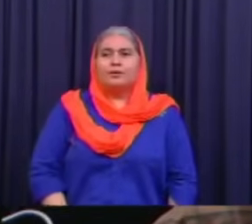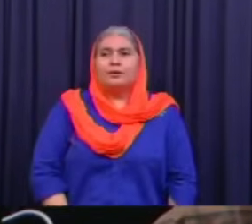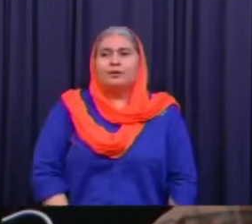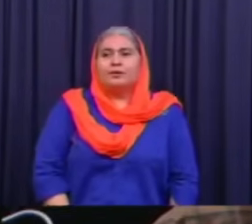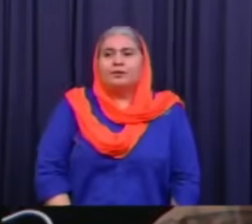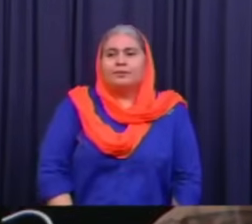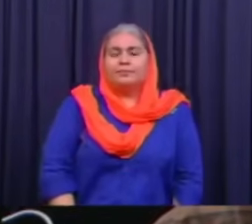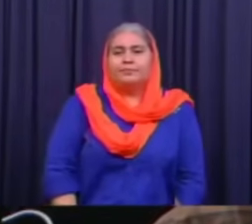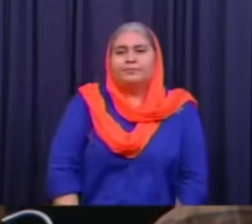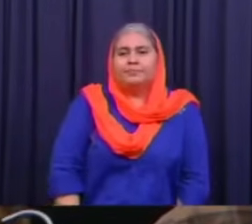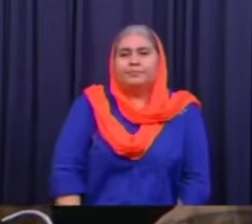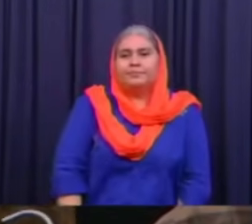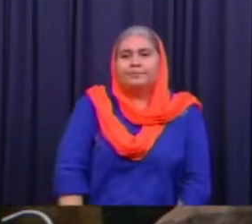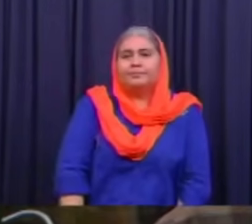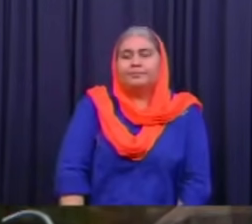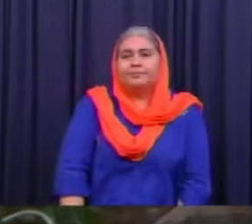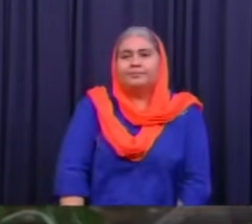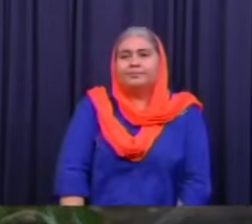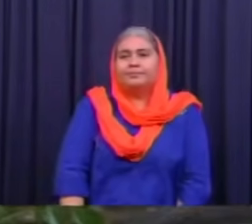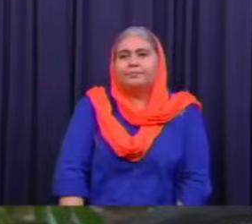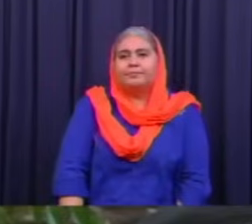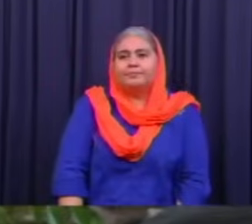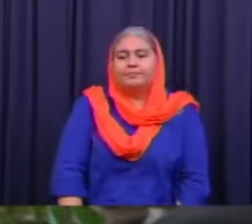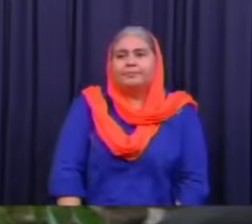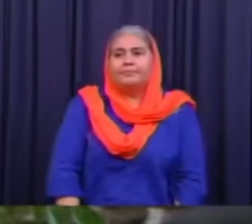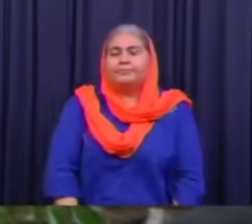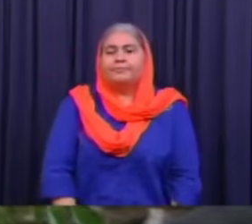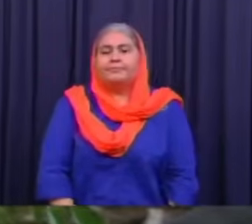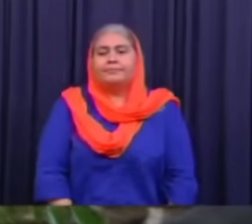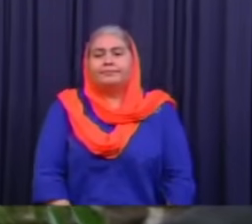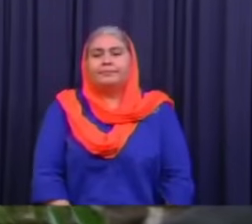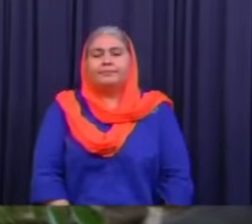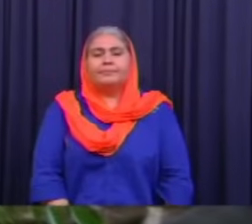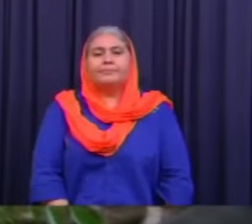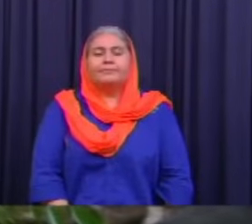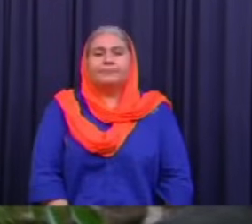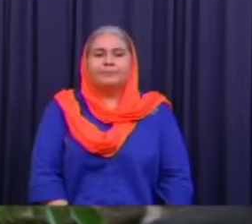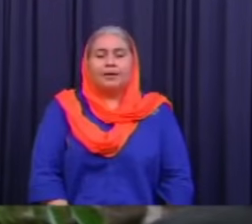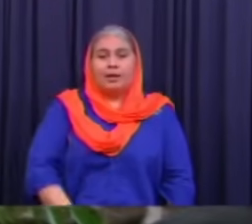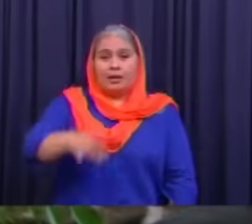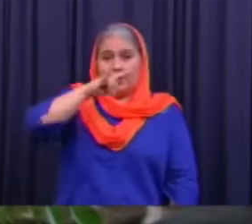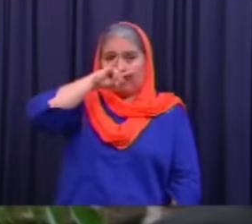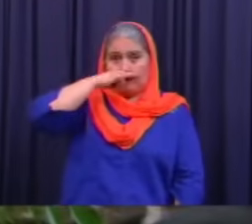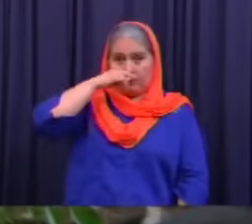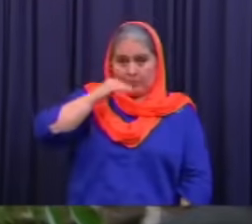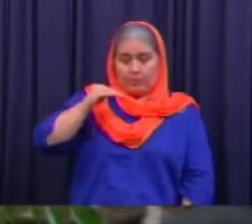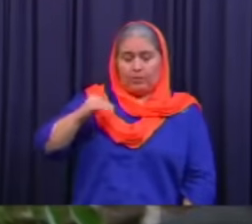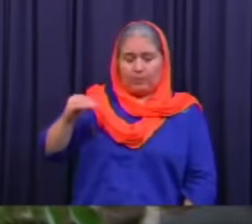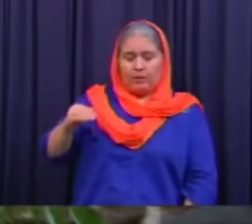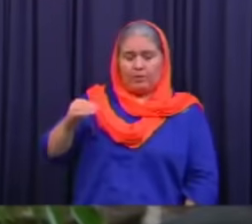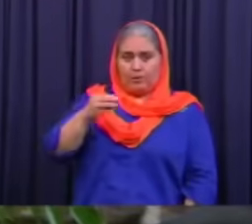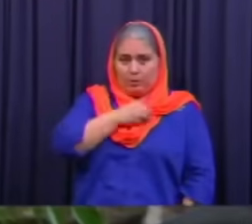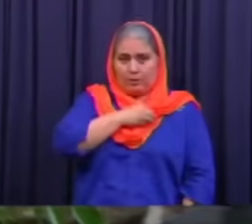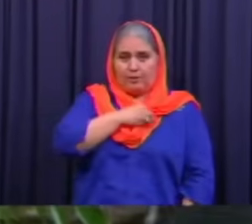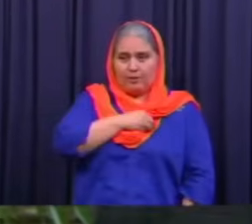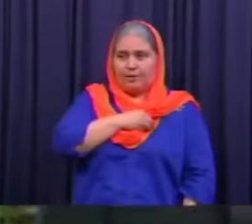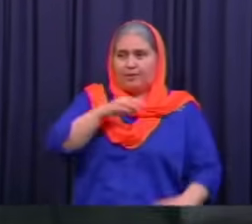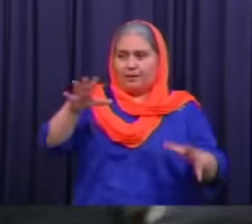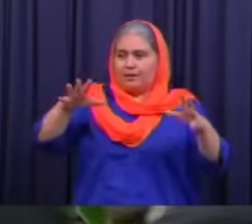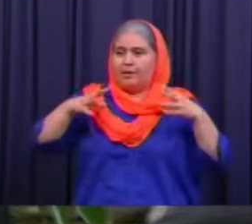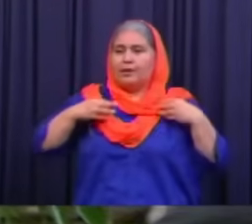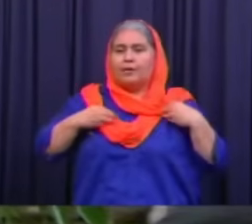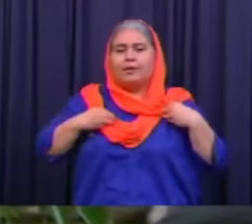este lado atendamos al joven por este lado bienvenido